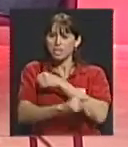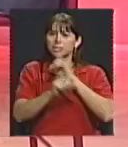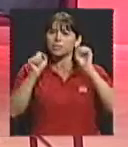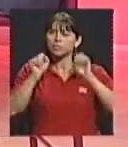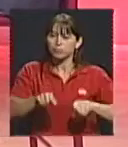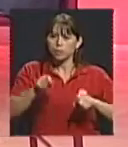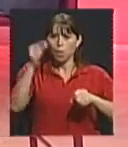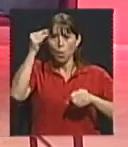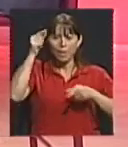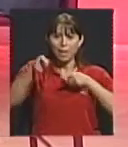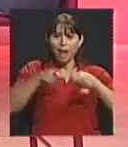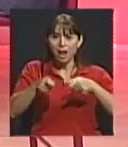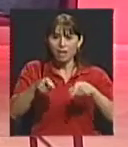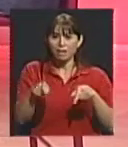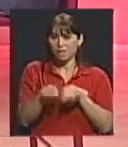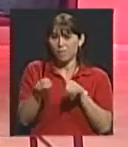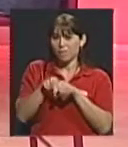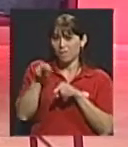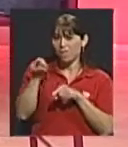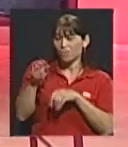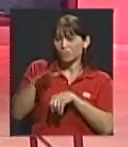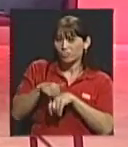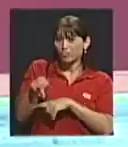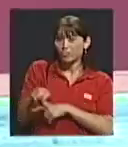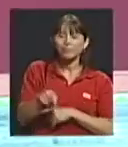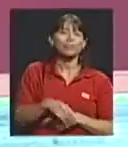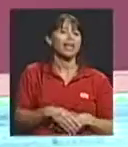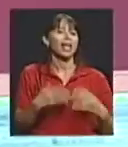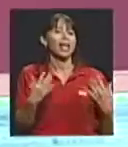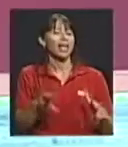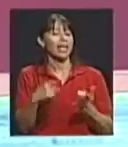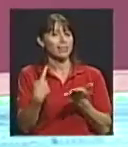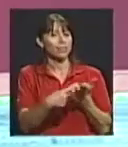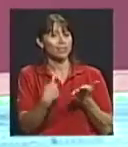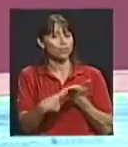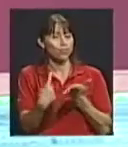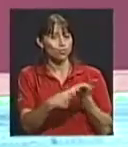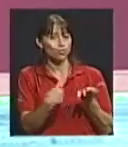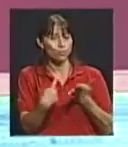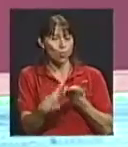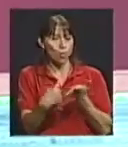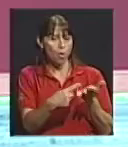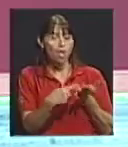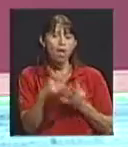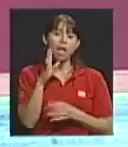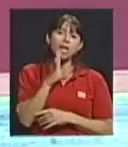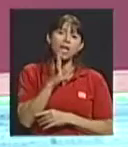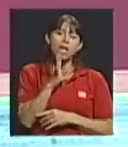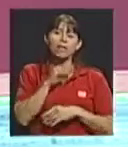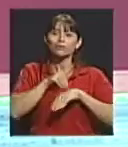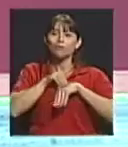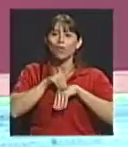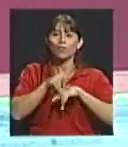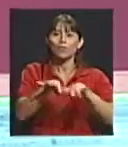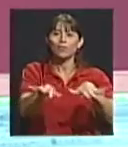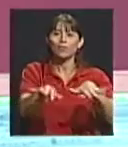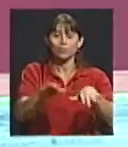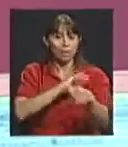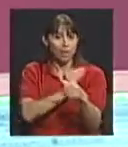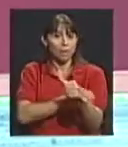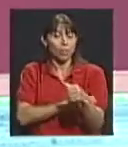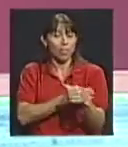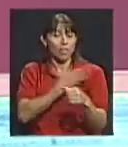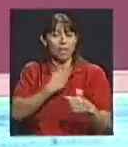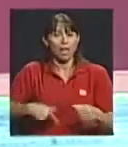también están haciendo el país ingobernable el discurso es contagioso el discurso es contagioso y así como el poder ejecutivo no funciona porque el